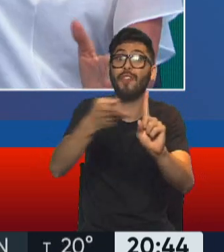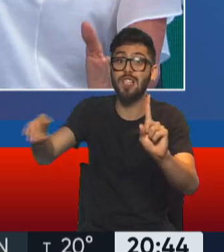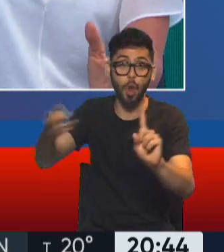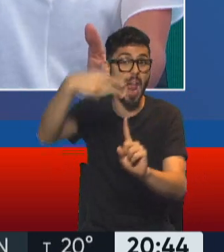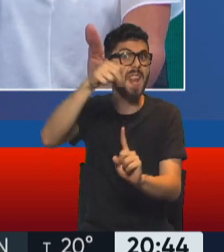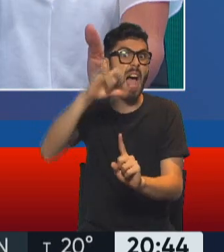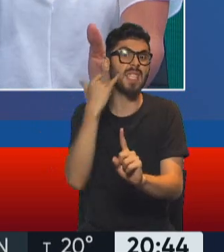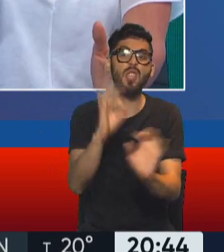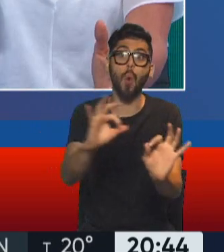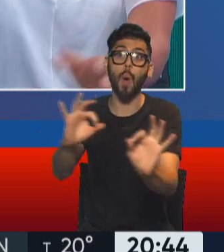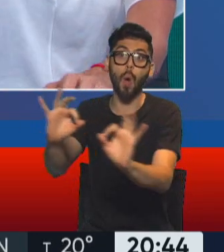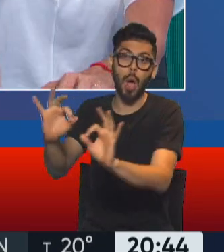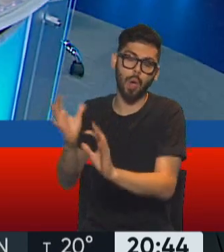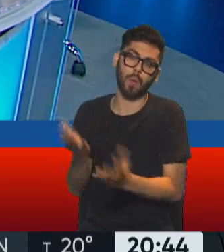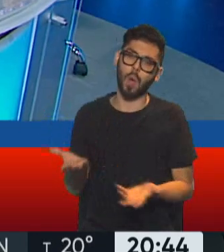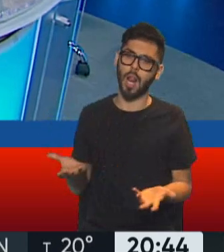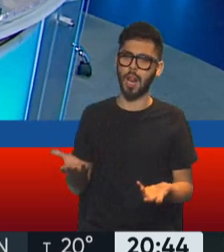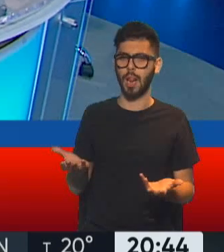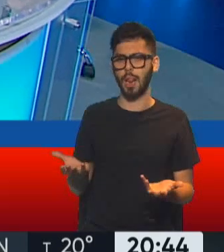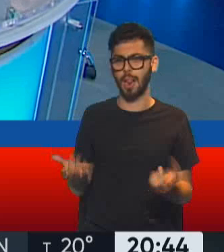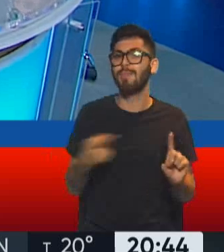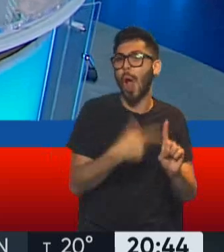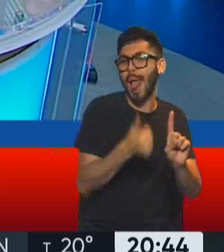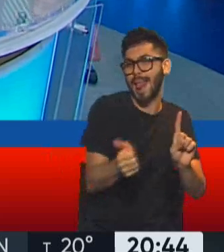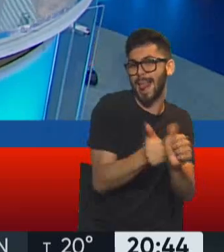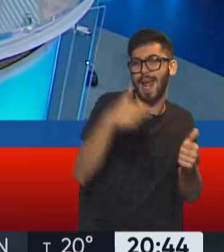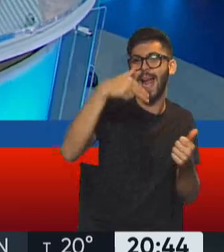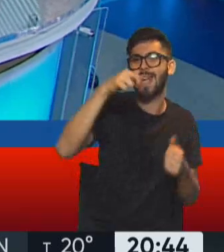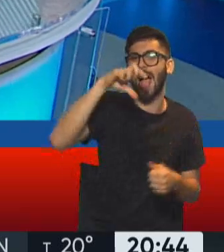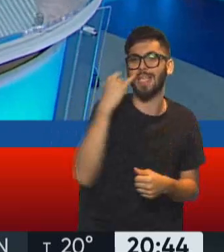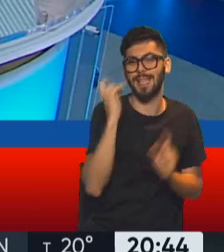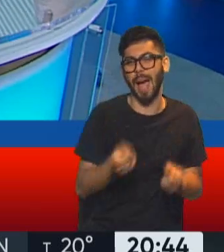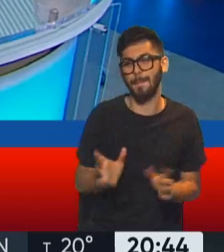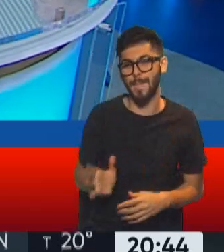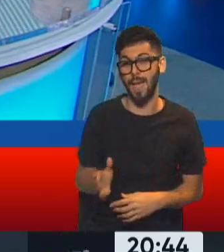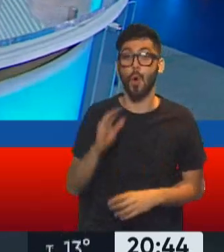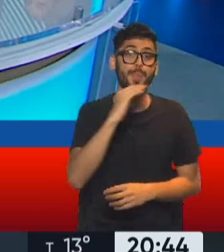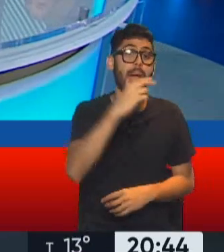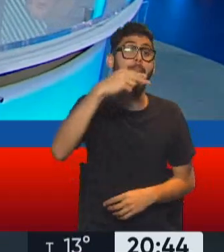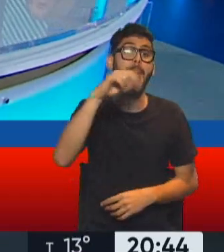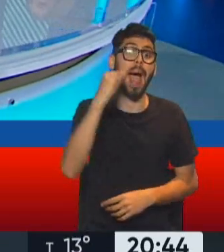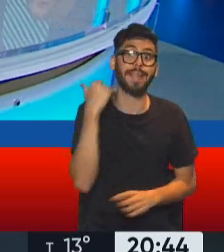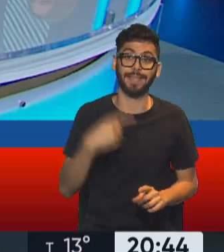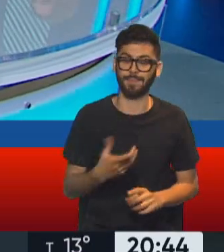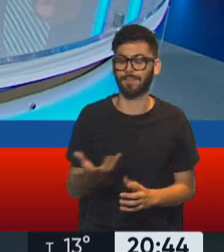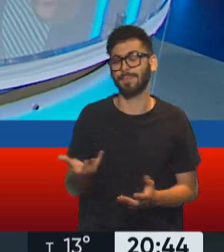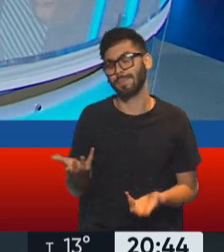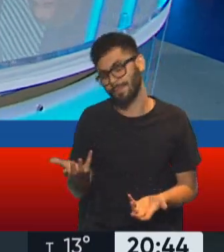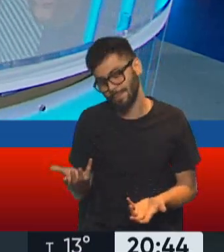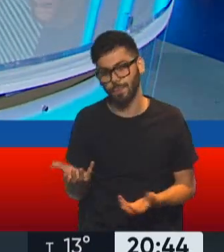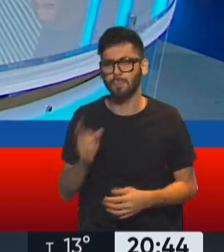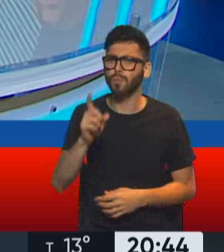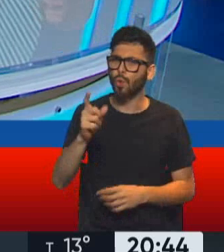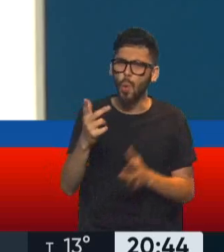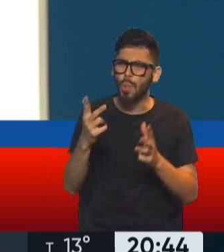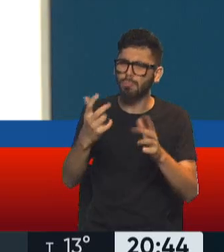tiene una Nancy, vos también, Victoria. Bueno, ¿O no? Claro. Le dijiste Nancy. Que el nombre no lo alteres. Empezaste diciendo